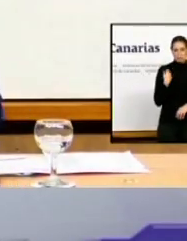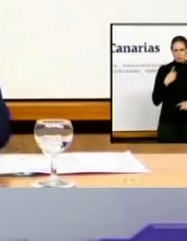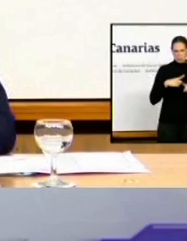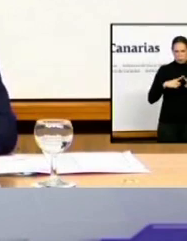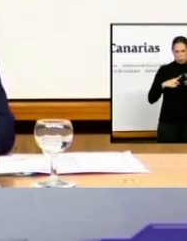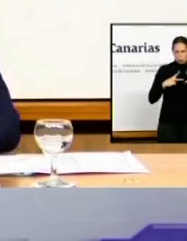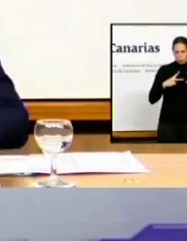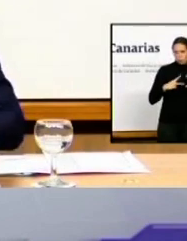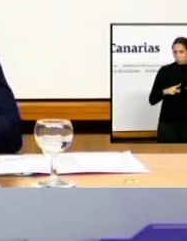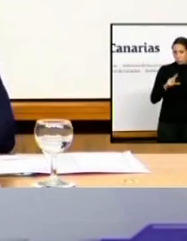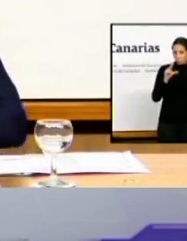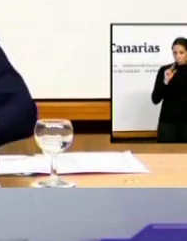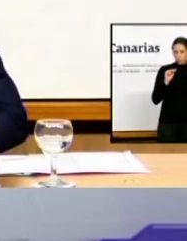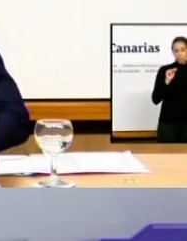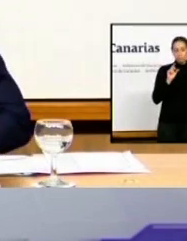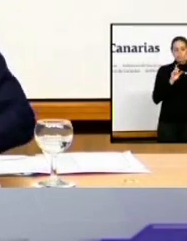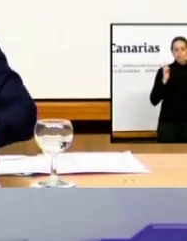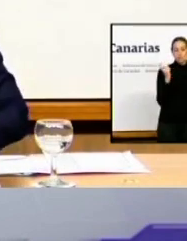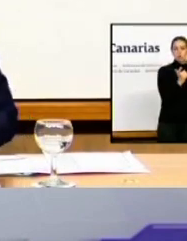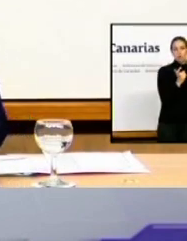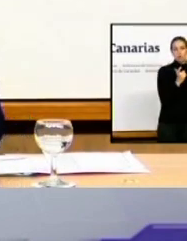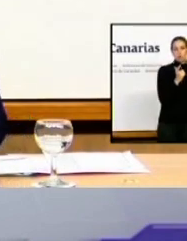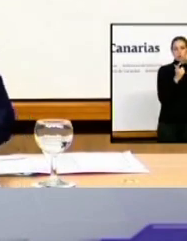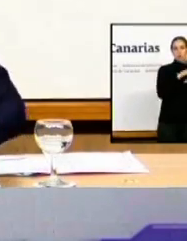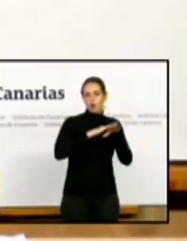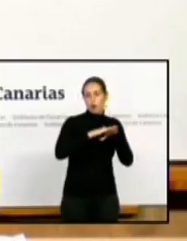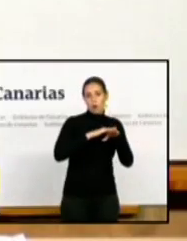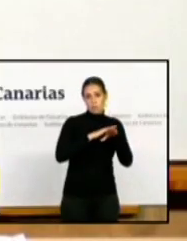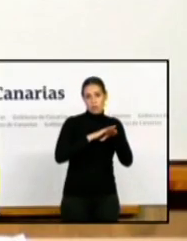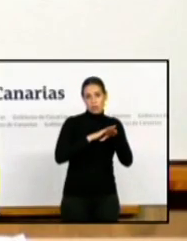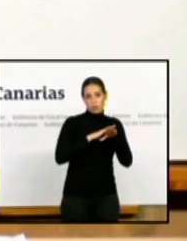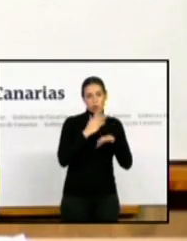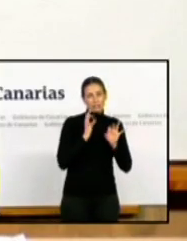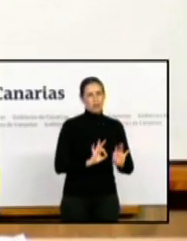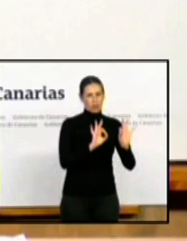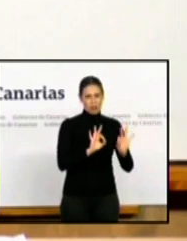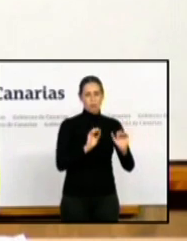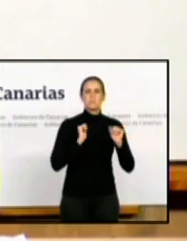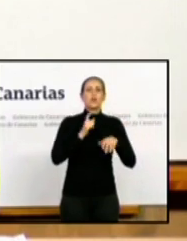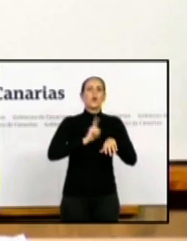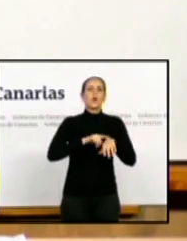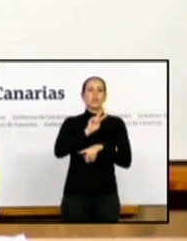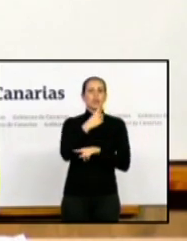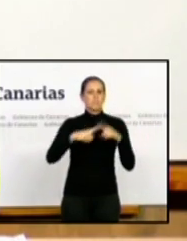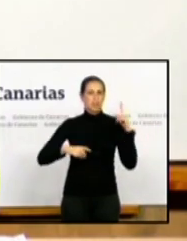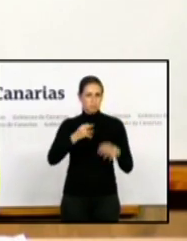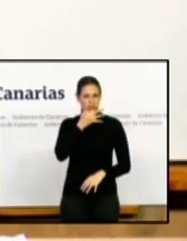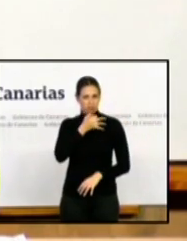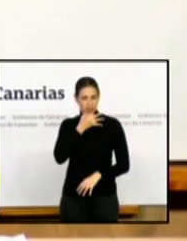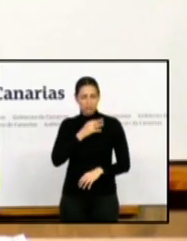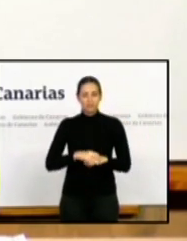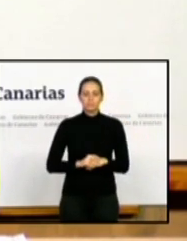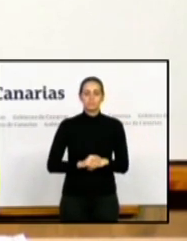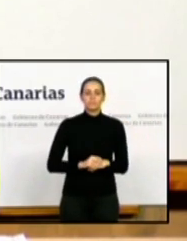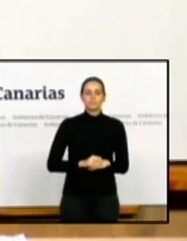para anunciar posibles nuevas medidas restrictivas en Tenerife. Le escuchamos. Sobre las 2:30 de la tarde, en el que ha habido